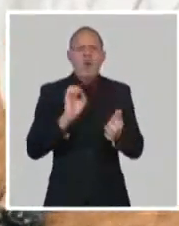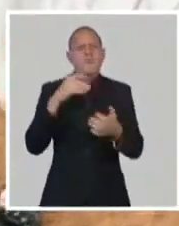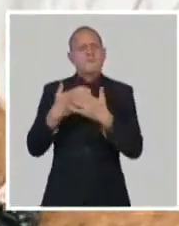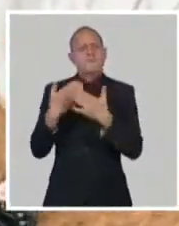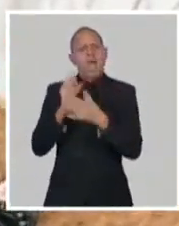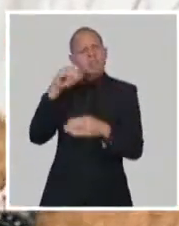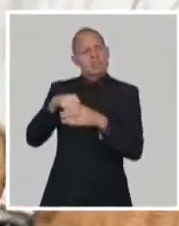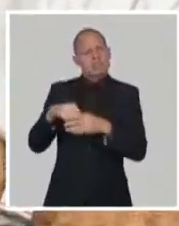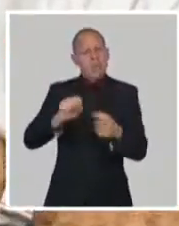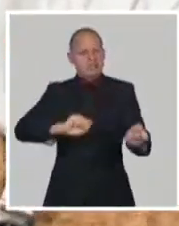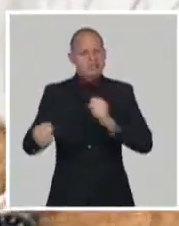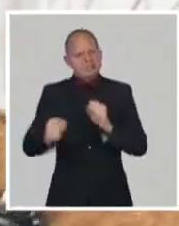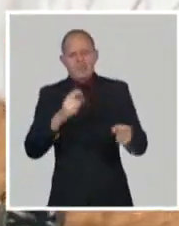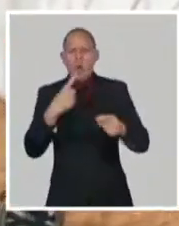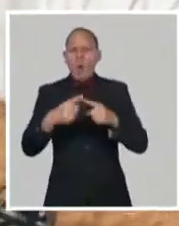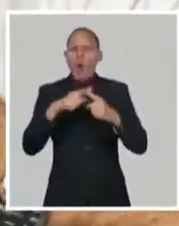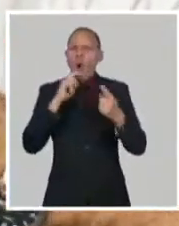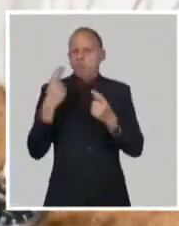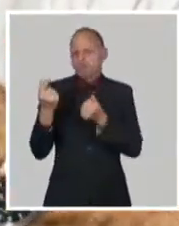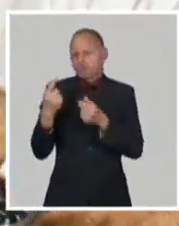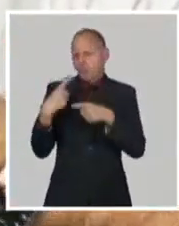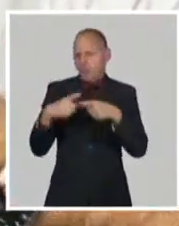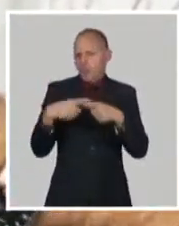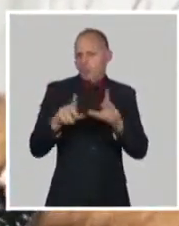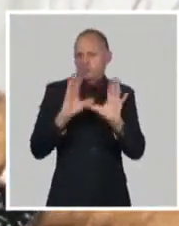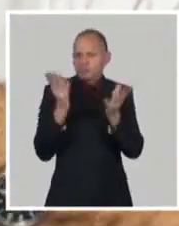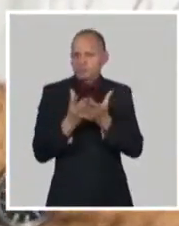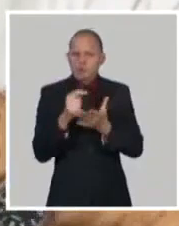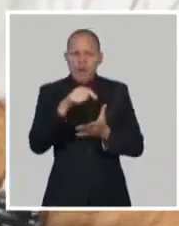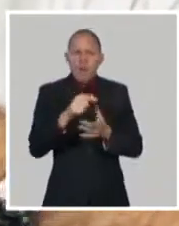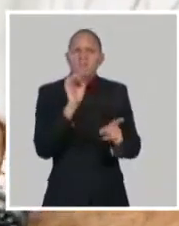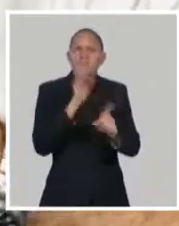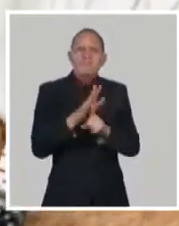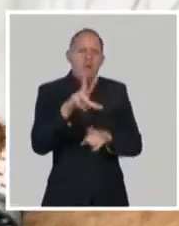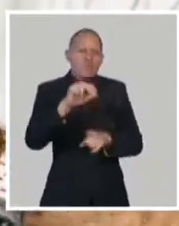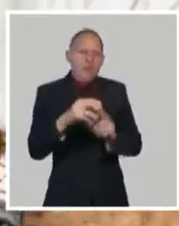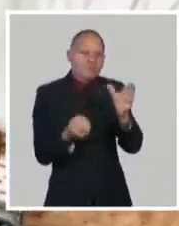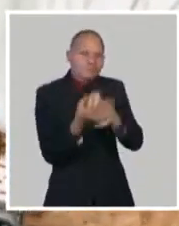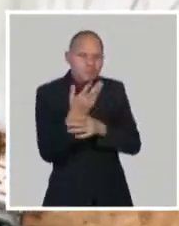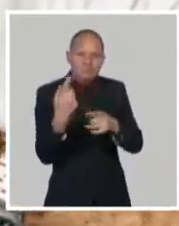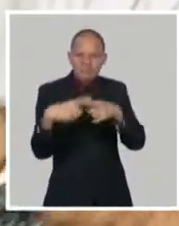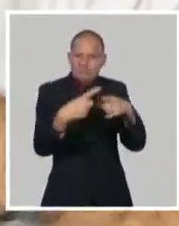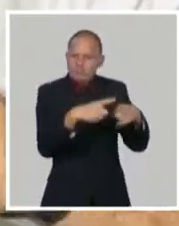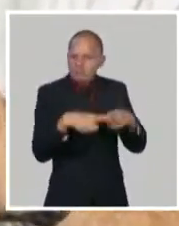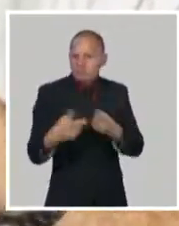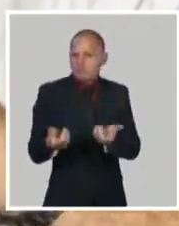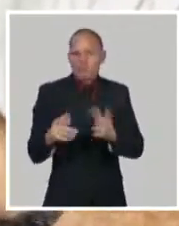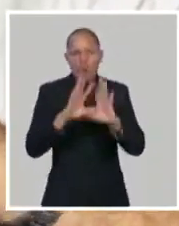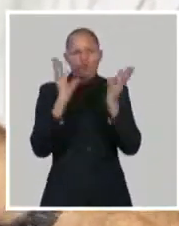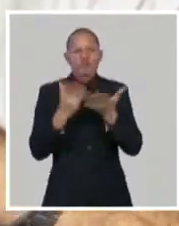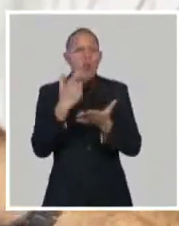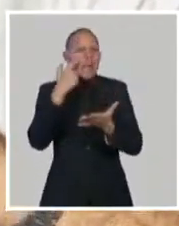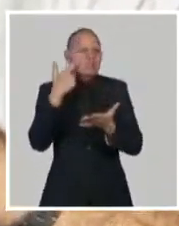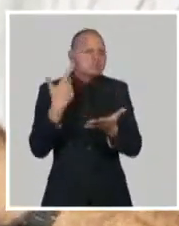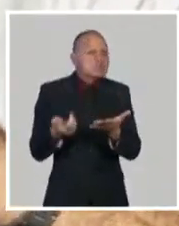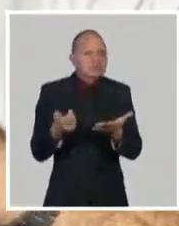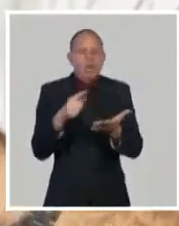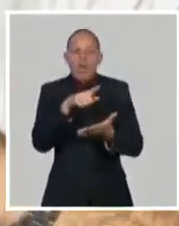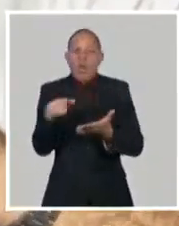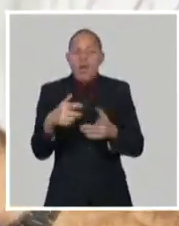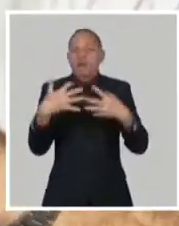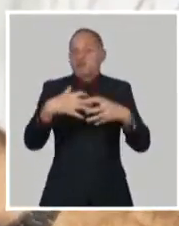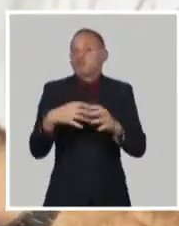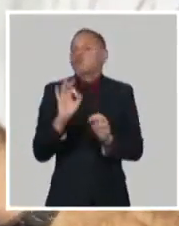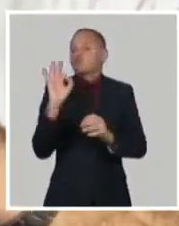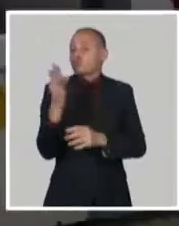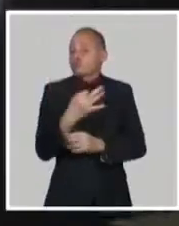la gestión económica financiera, la gestión de la innovación, aspectos relacionados también con la gestión de la calidad, la gestión